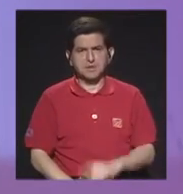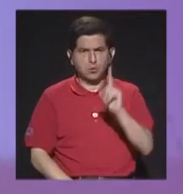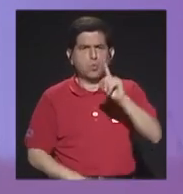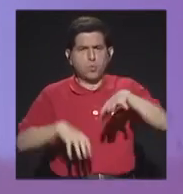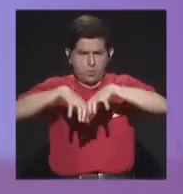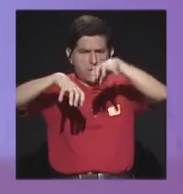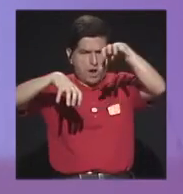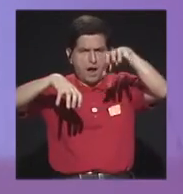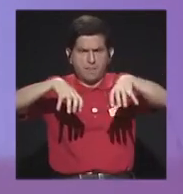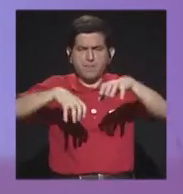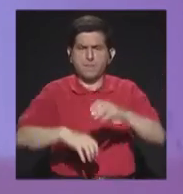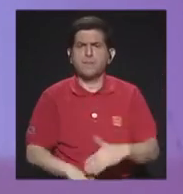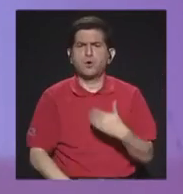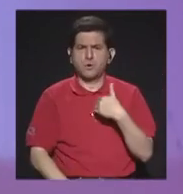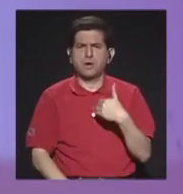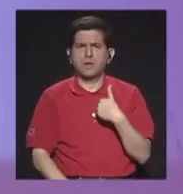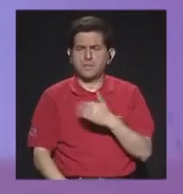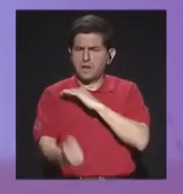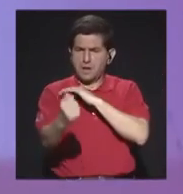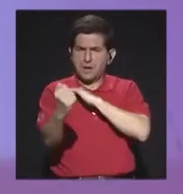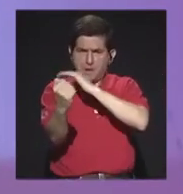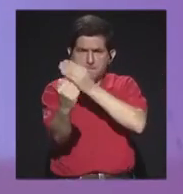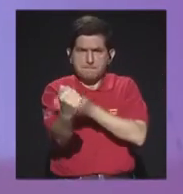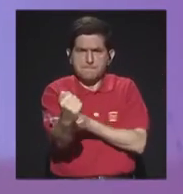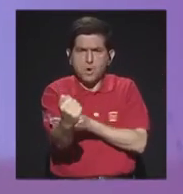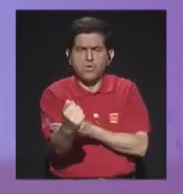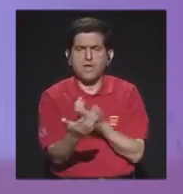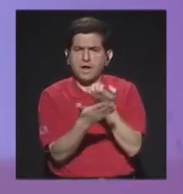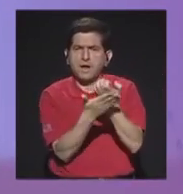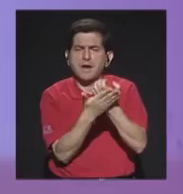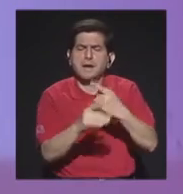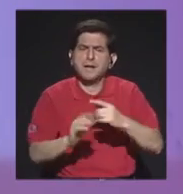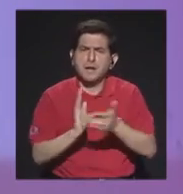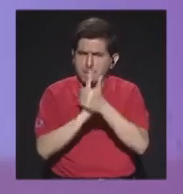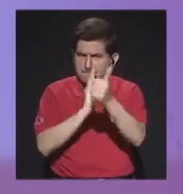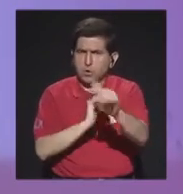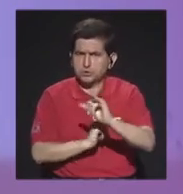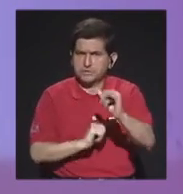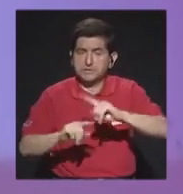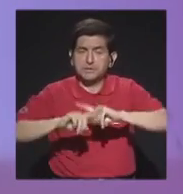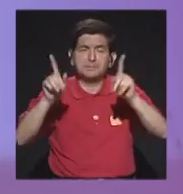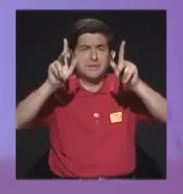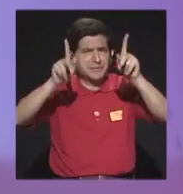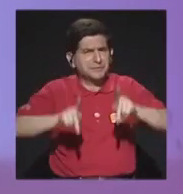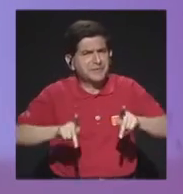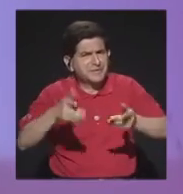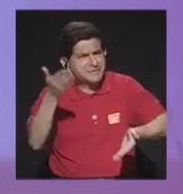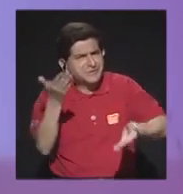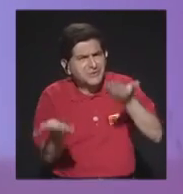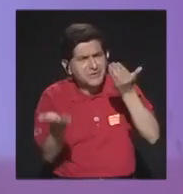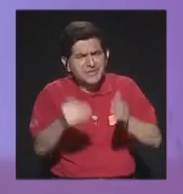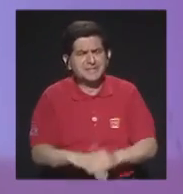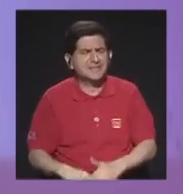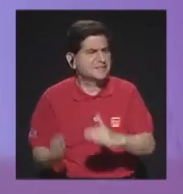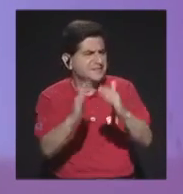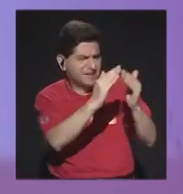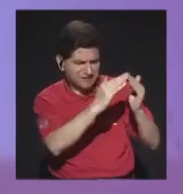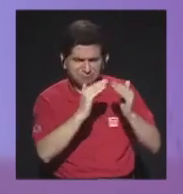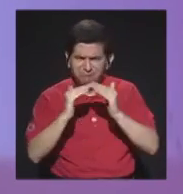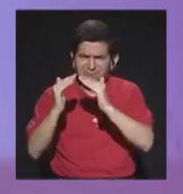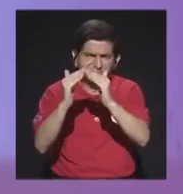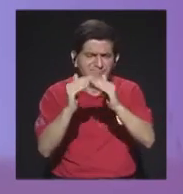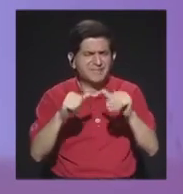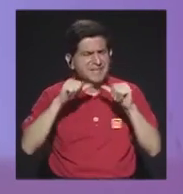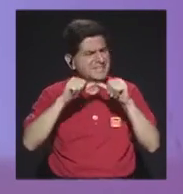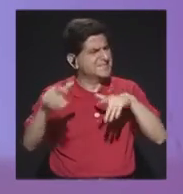cantón con bastante potencial económico, pero aún así quienes realmente estamos en las comunidades